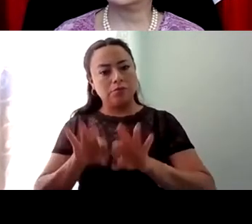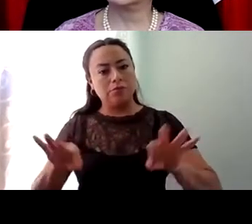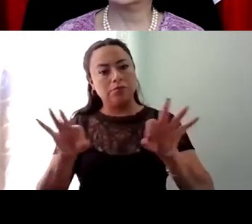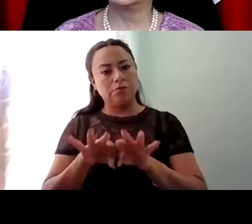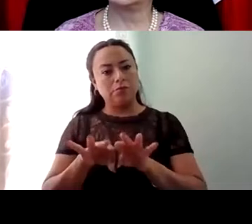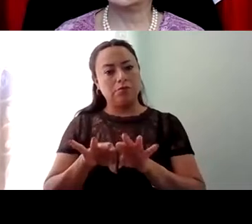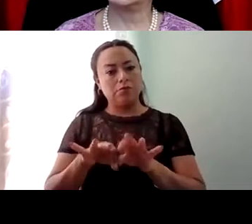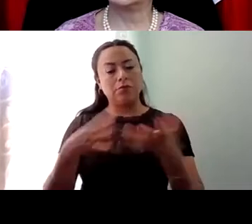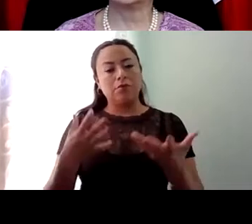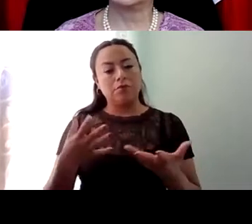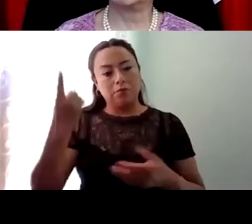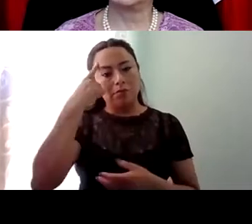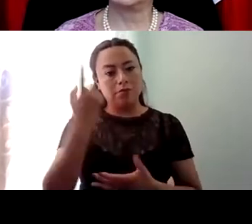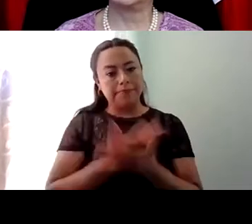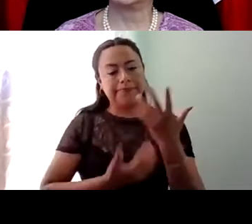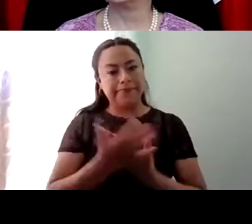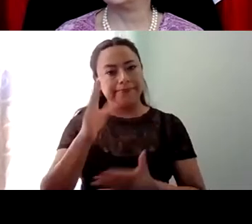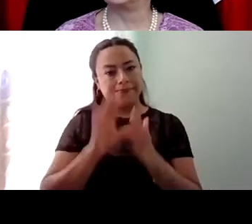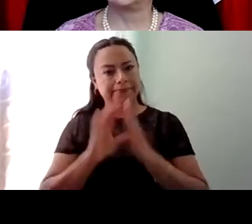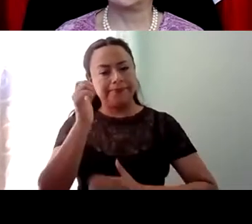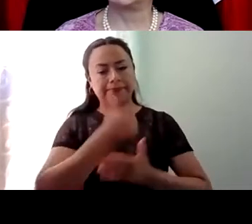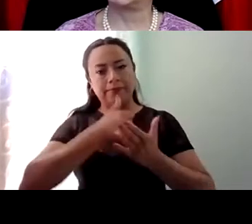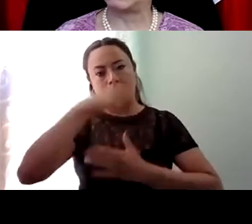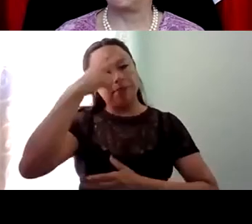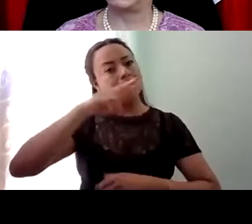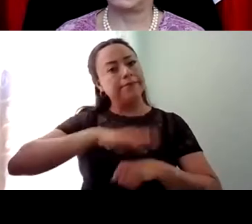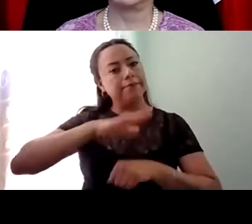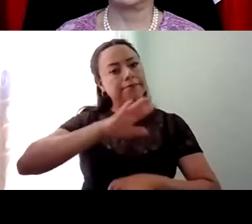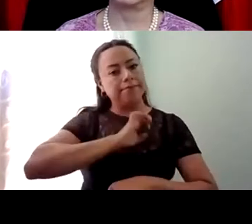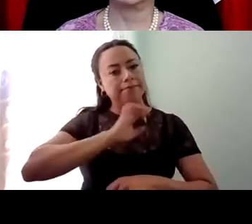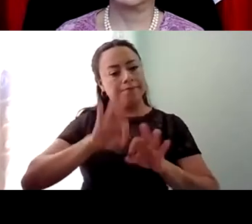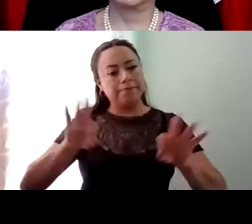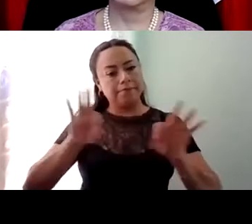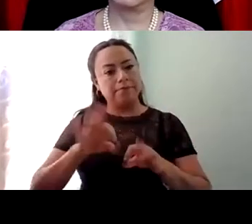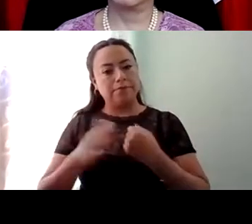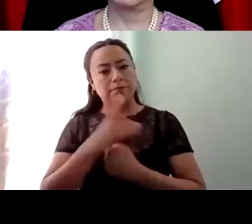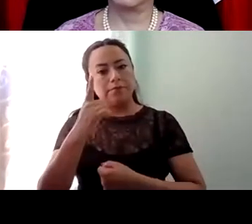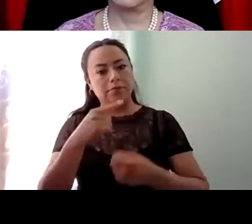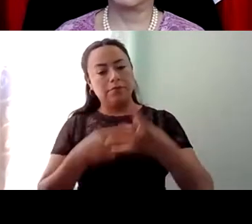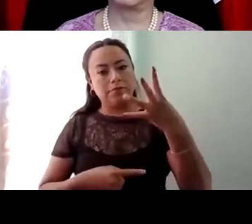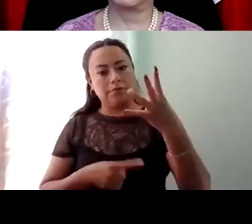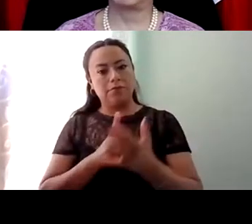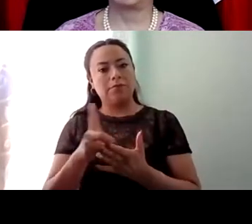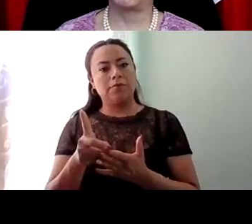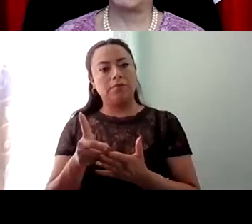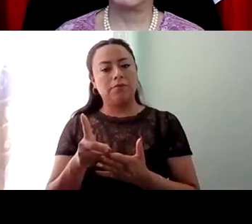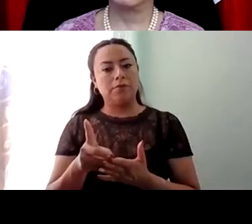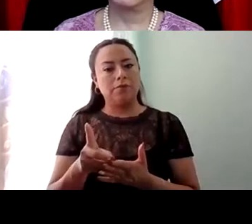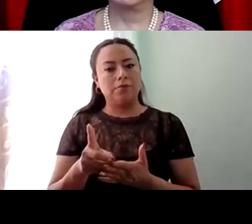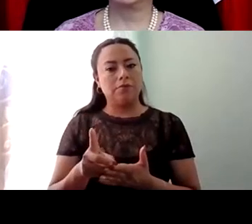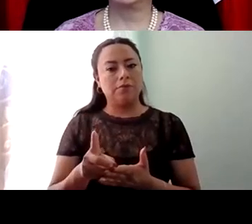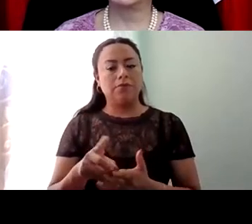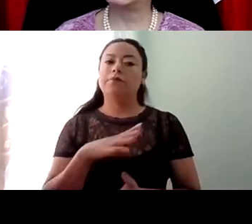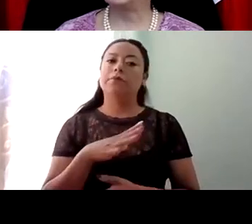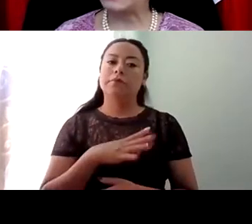la creación de la Constitución de la Ciudad de México y especialmente, bueno, pues por la amplia Carta de Derechos que la conforman.